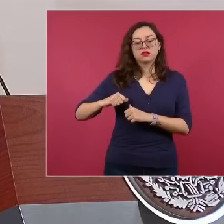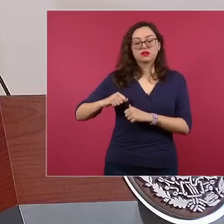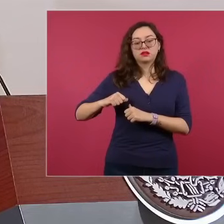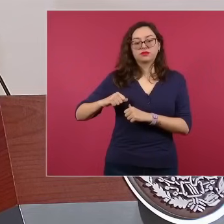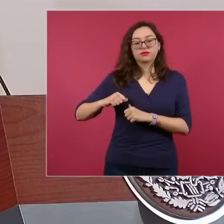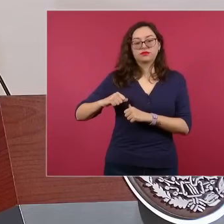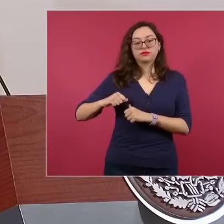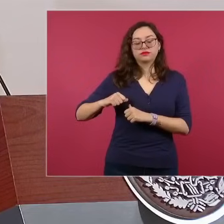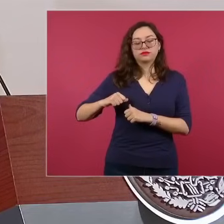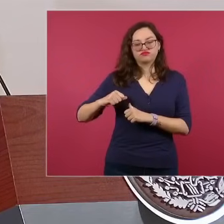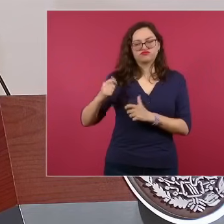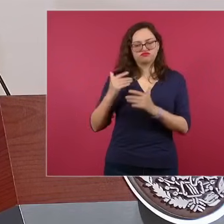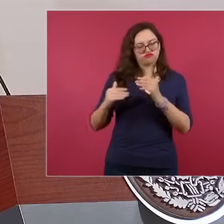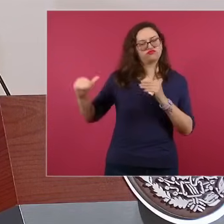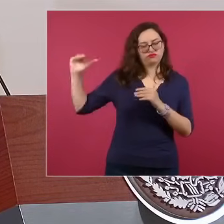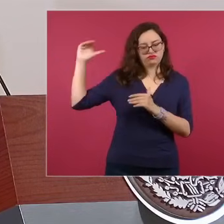las de más arriba